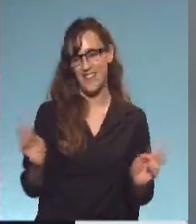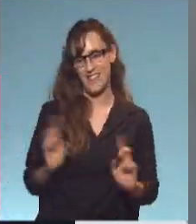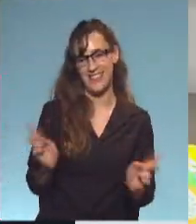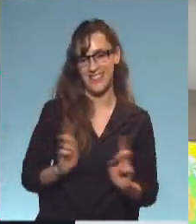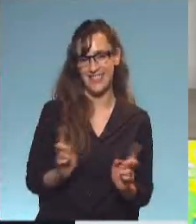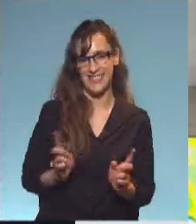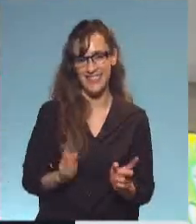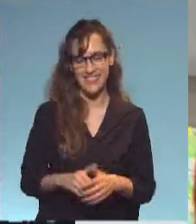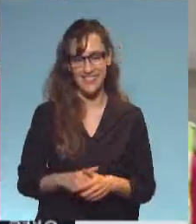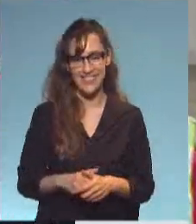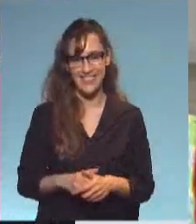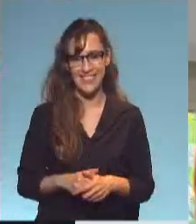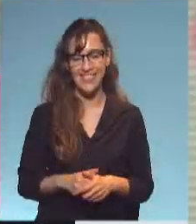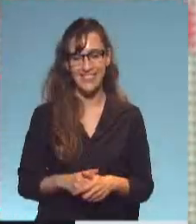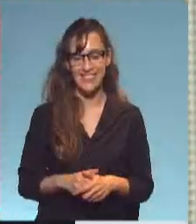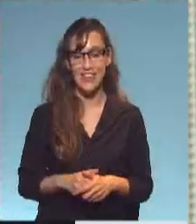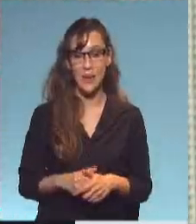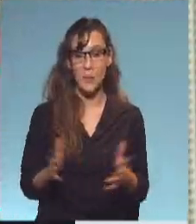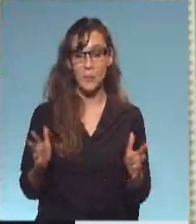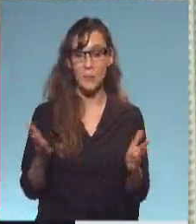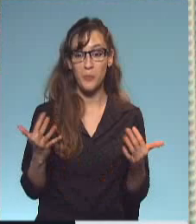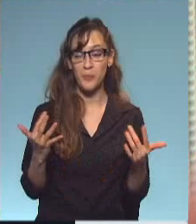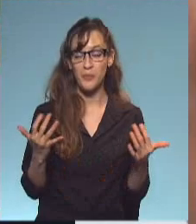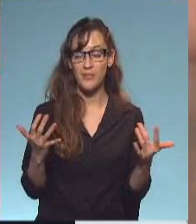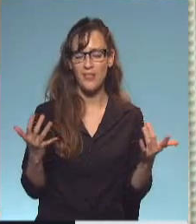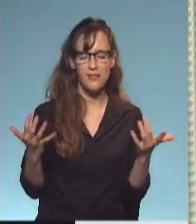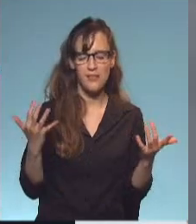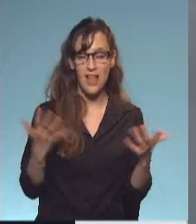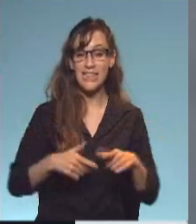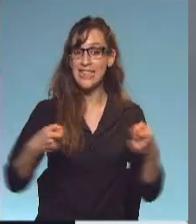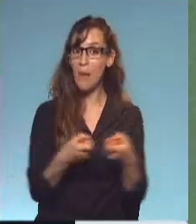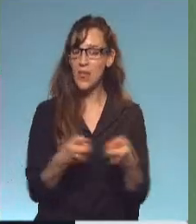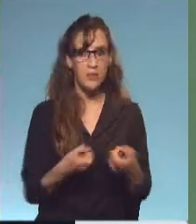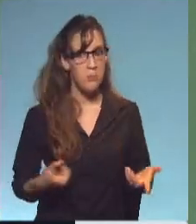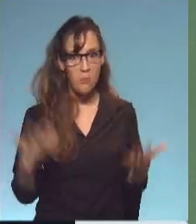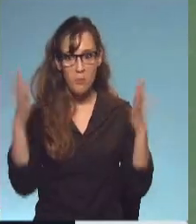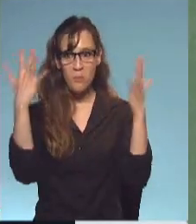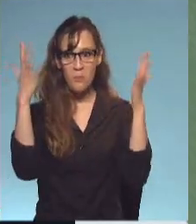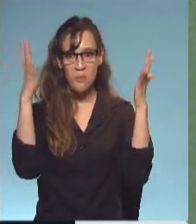Se olvidó. No. Atención, es zapatilla.